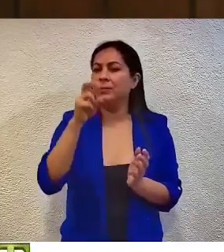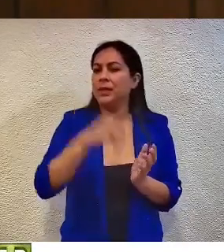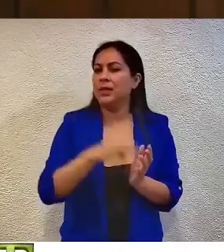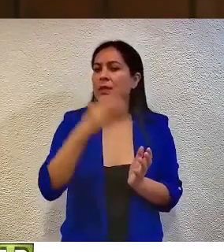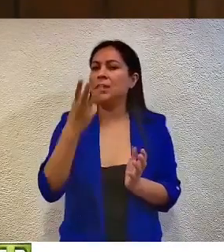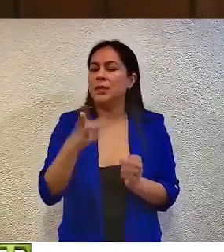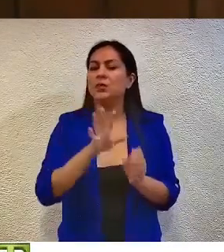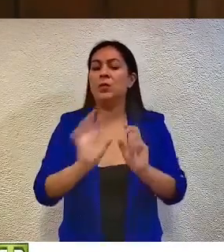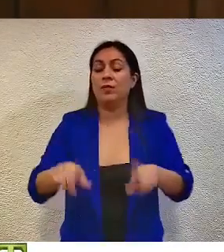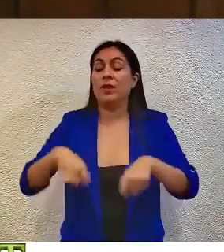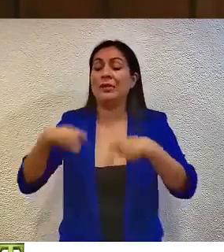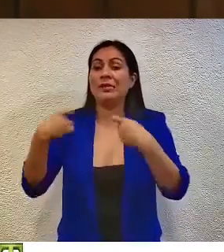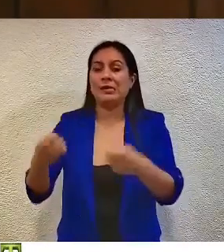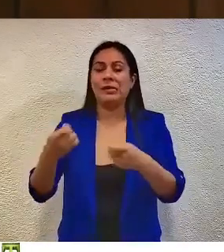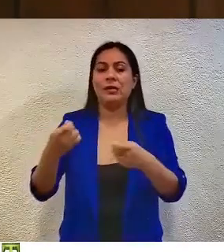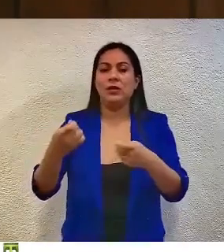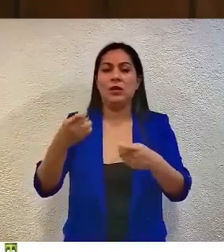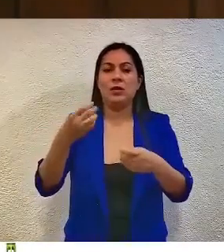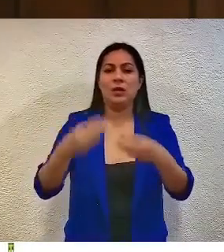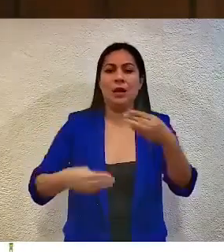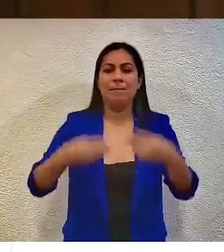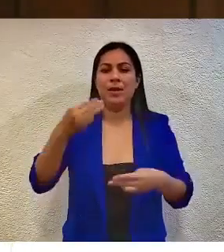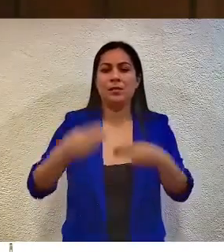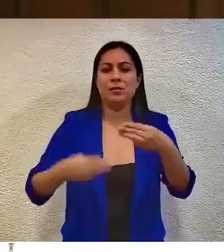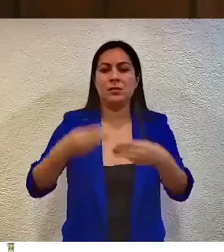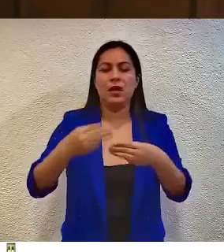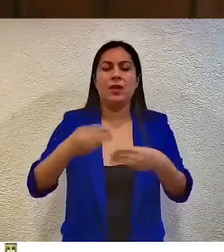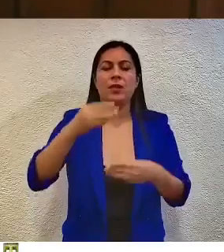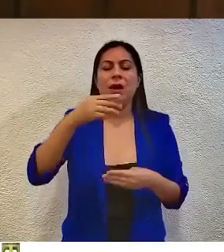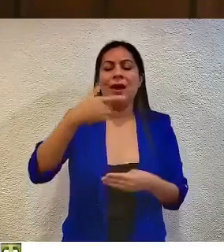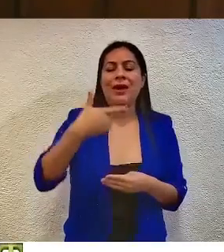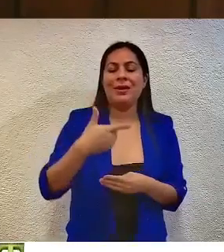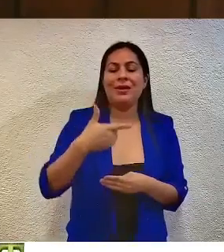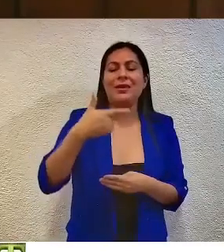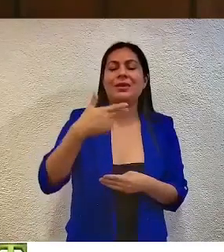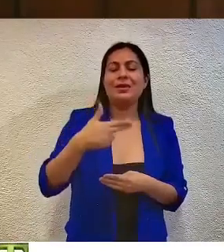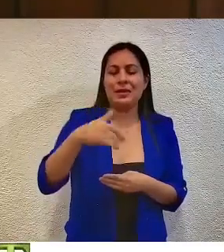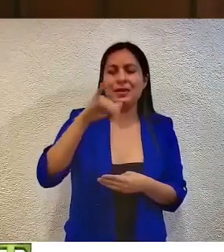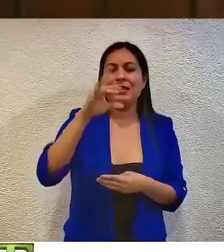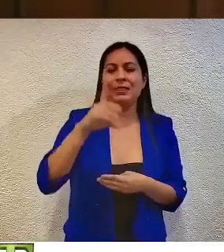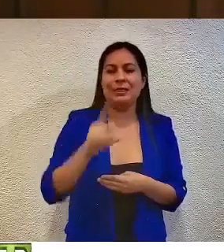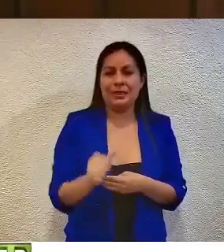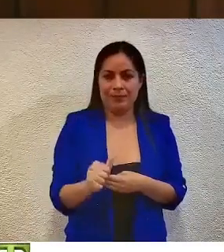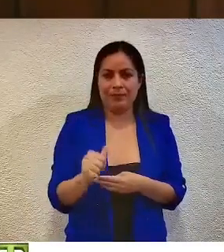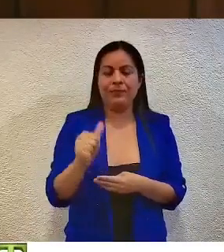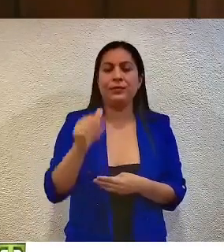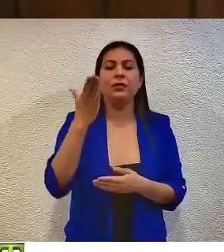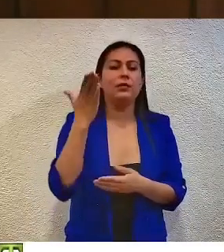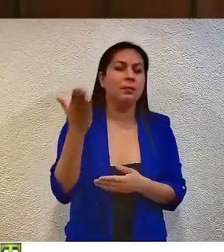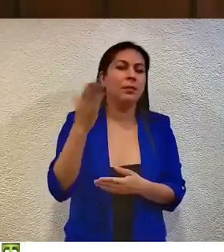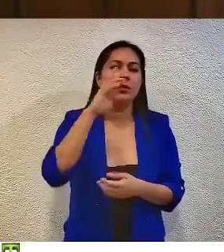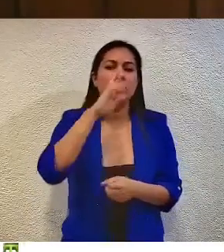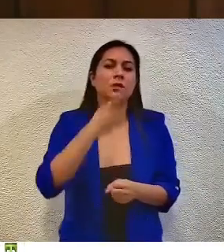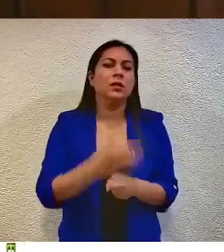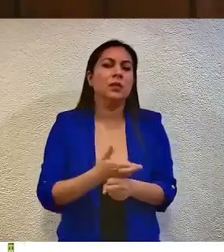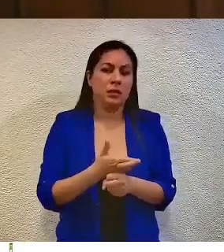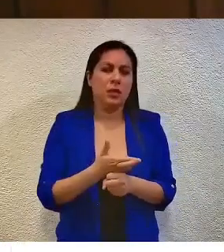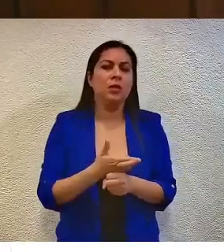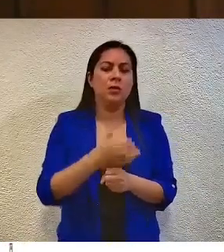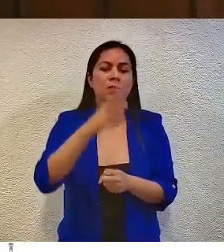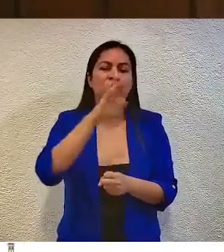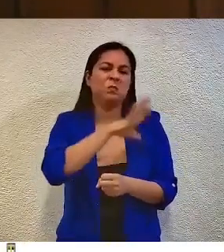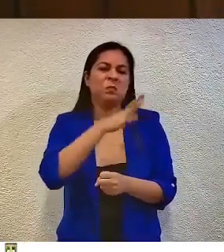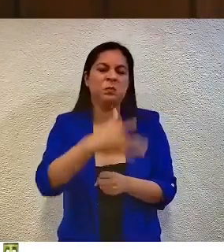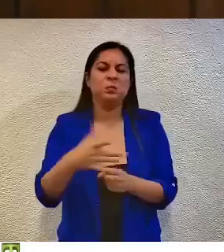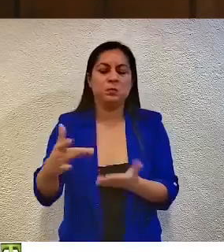2023, el cual fue turnado a la ponencia a cargo de la magistrada Hilda Rosa Delgado Brito. Por lo tanto, le solicito al secretario general de Acuerdos